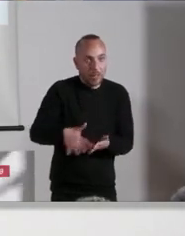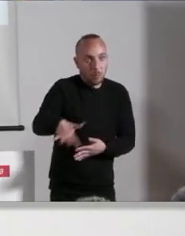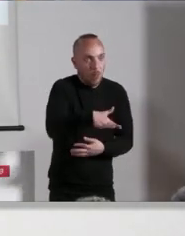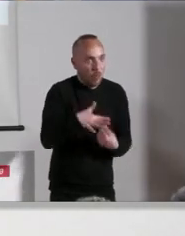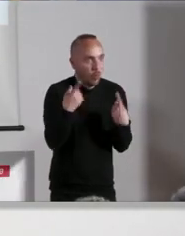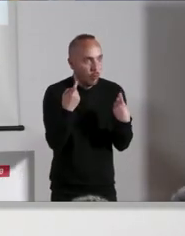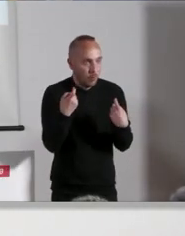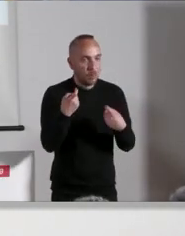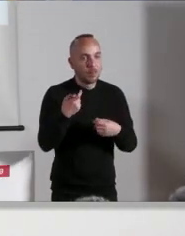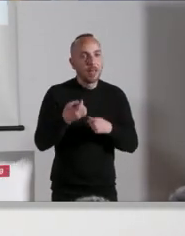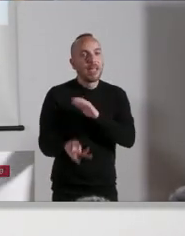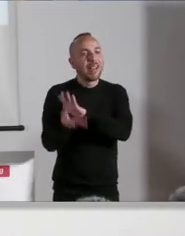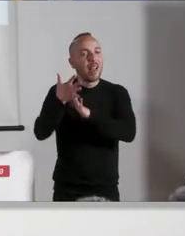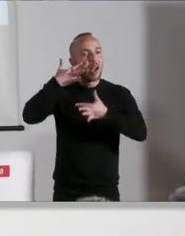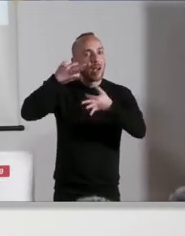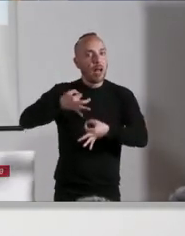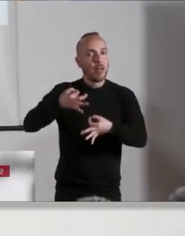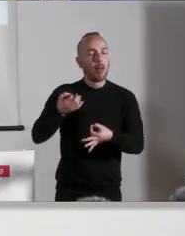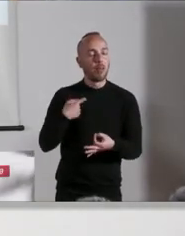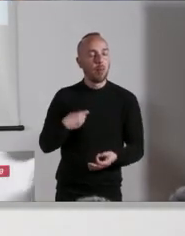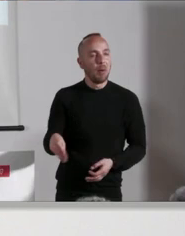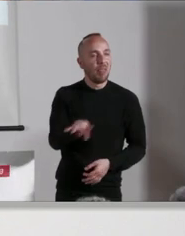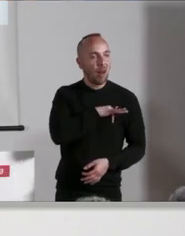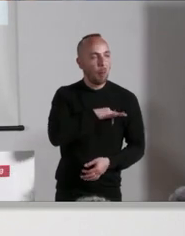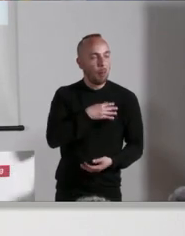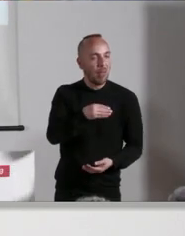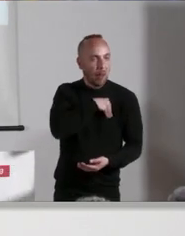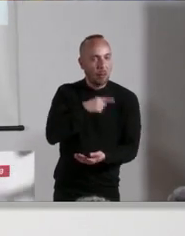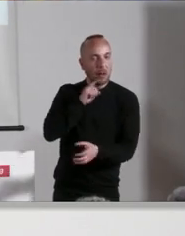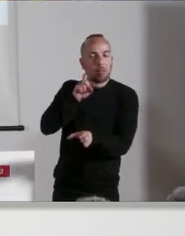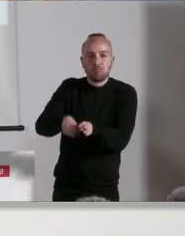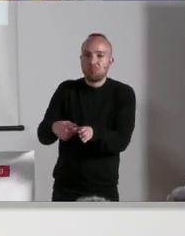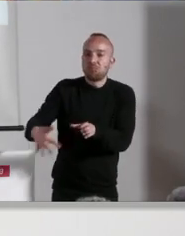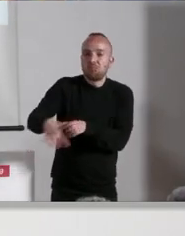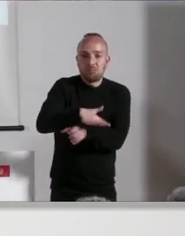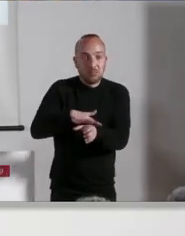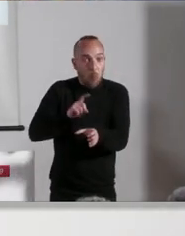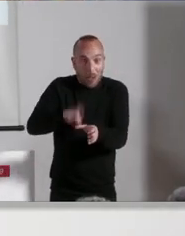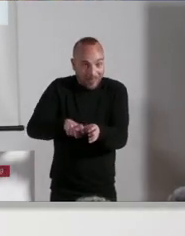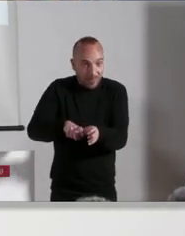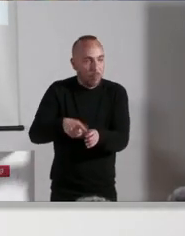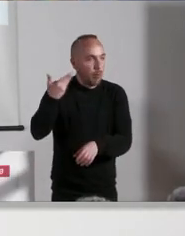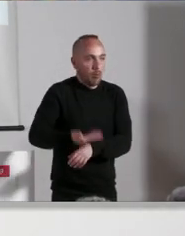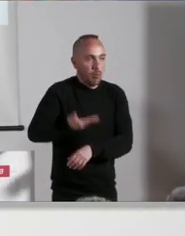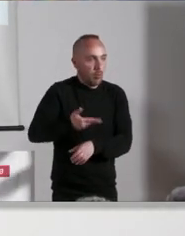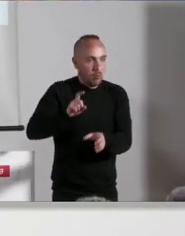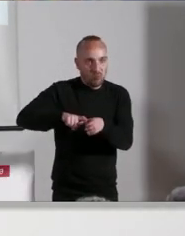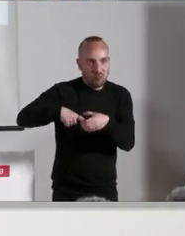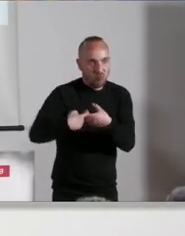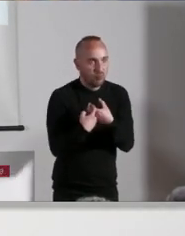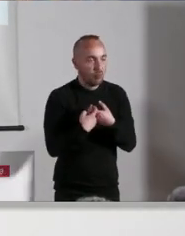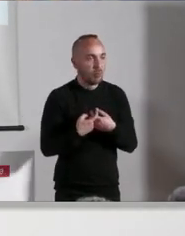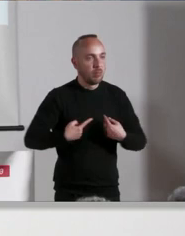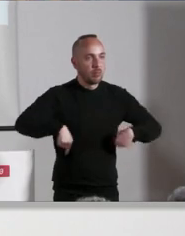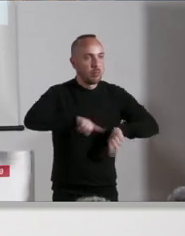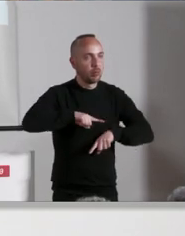que merezca la pena ser experimentada, la plena participación en ella es esencial, ¿no? O sea, decidir nosotras cómo